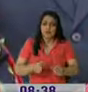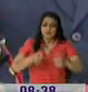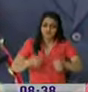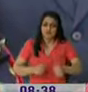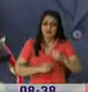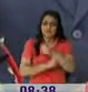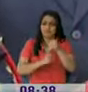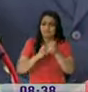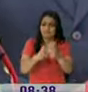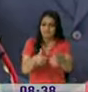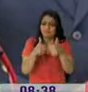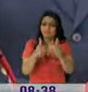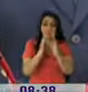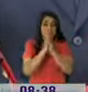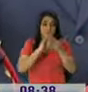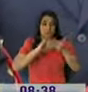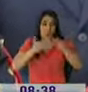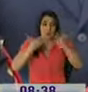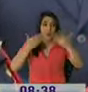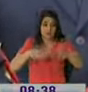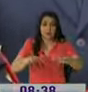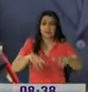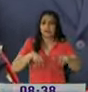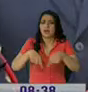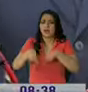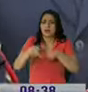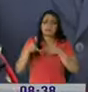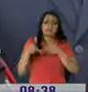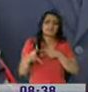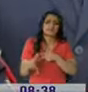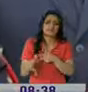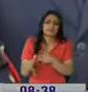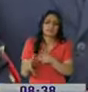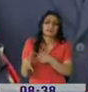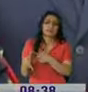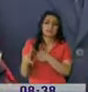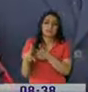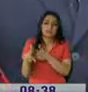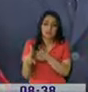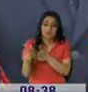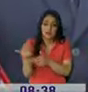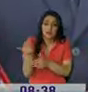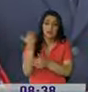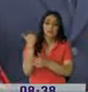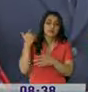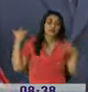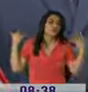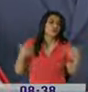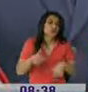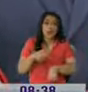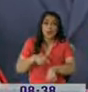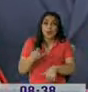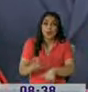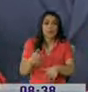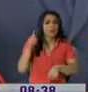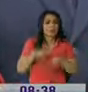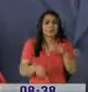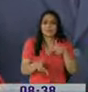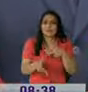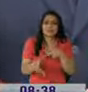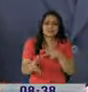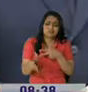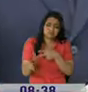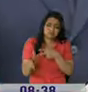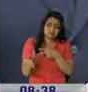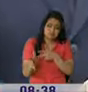definitivo. Ese es el pedido de la comunidad. El tráfico es terrible. Si ustedes pueden trasladarse la parte de atrás, ya en estas horas pico no se puede salir prácticamente.